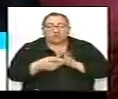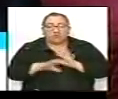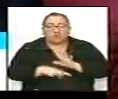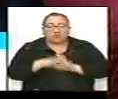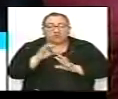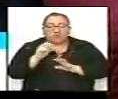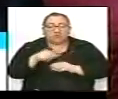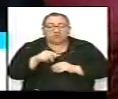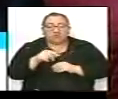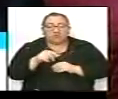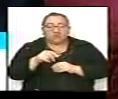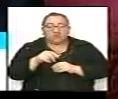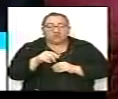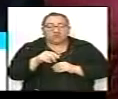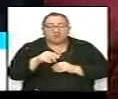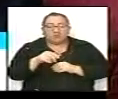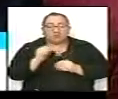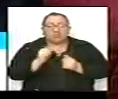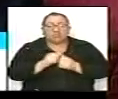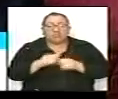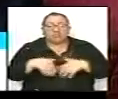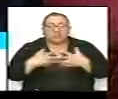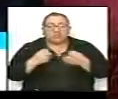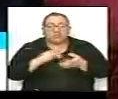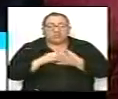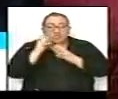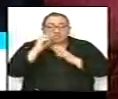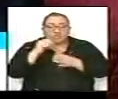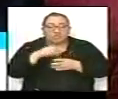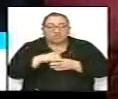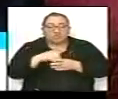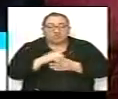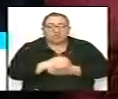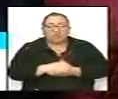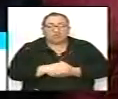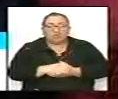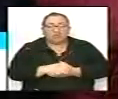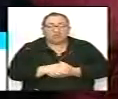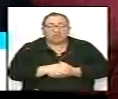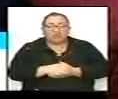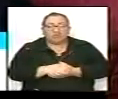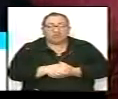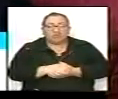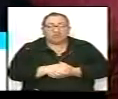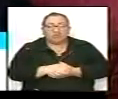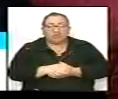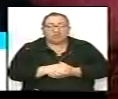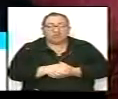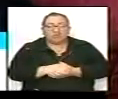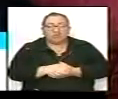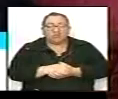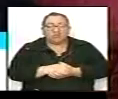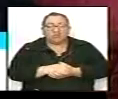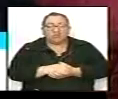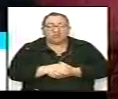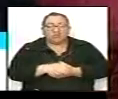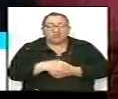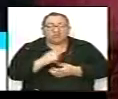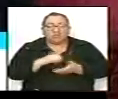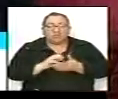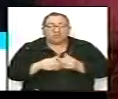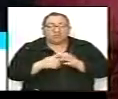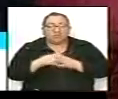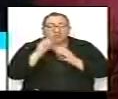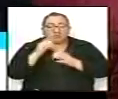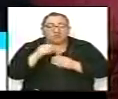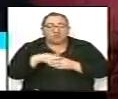a él? Tendría que haber un periodo de campaña electoral, ¿no es cierto? O sea, la campaña electoral hoy, en la